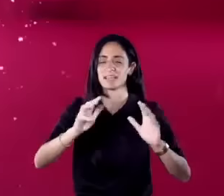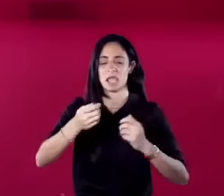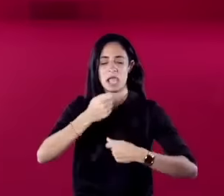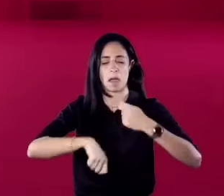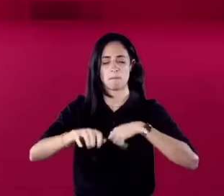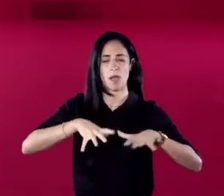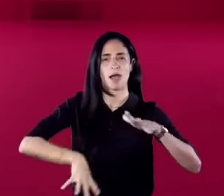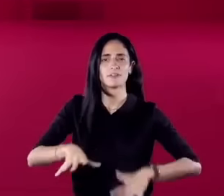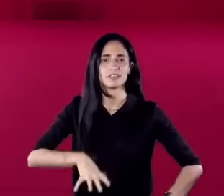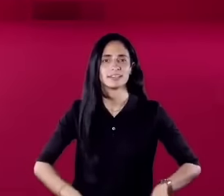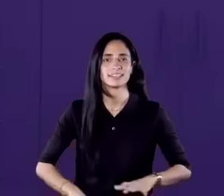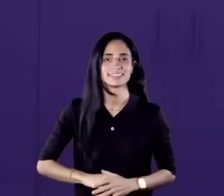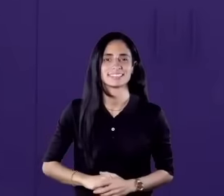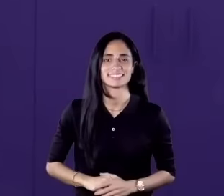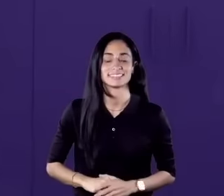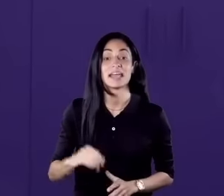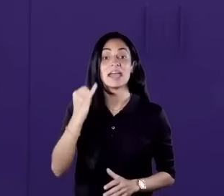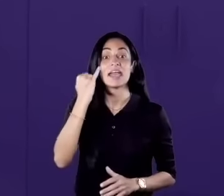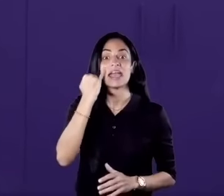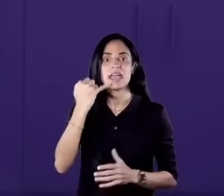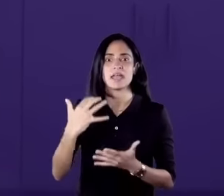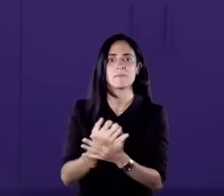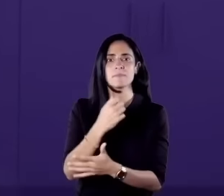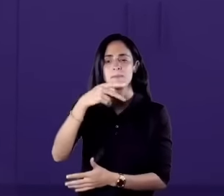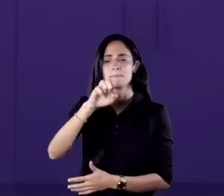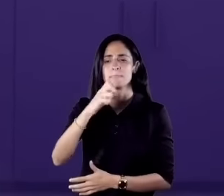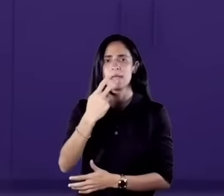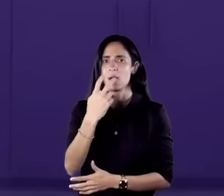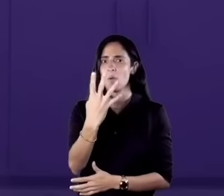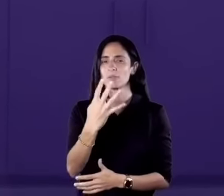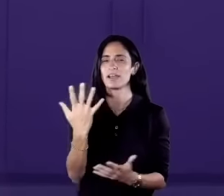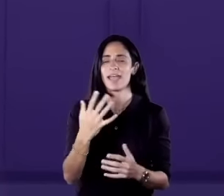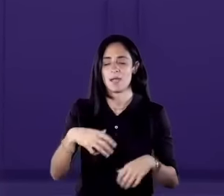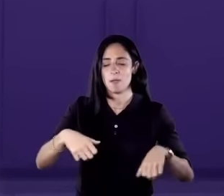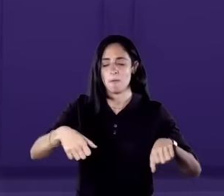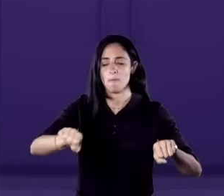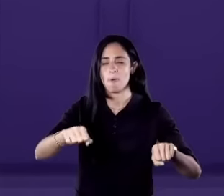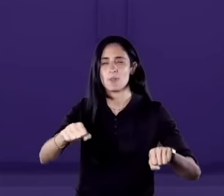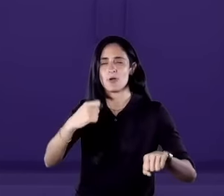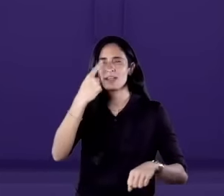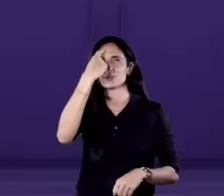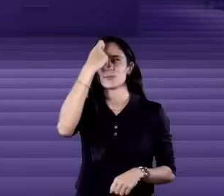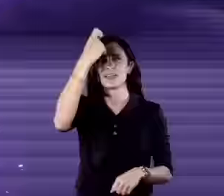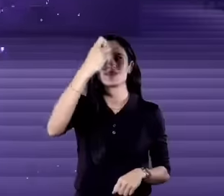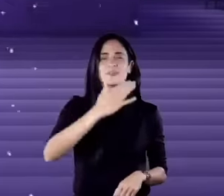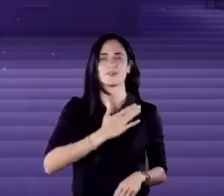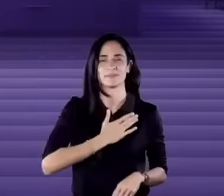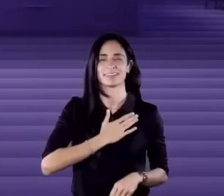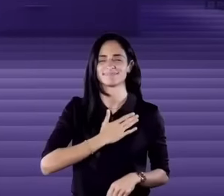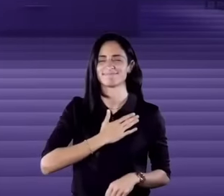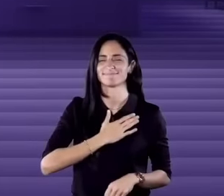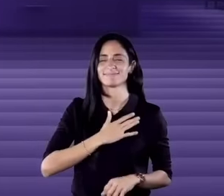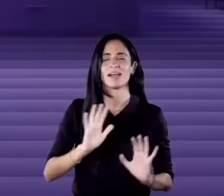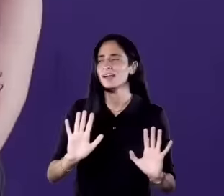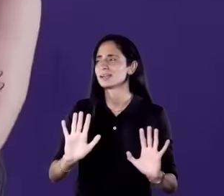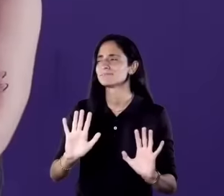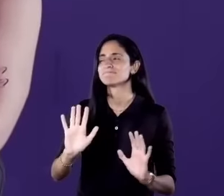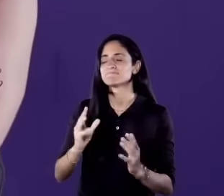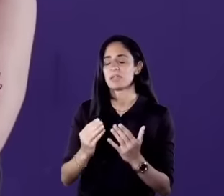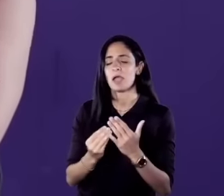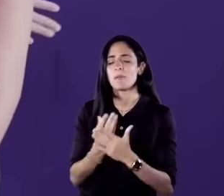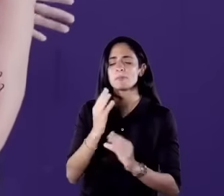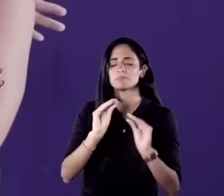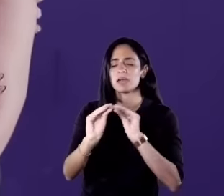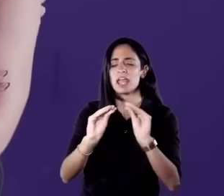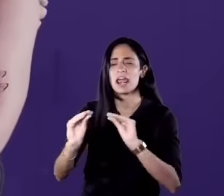de outfit. Si yo me pego en el Pega 4, yo me compraría la motora de mis sueños. O